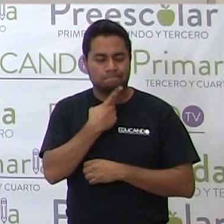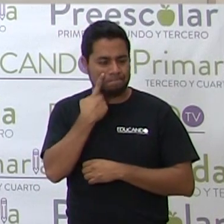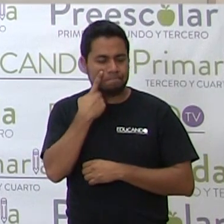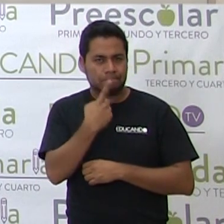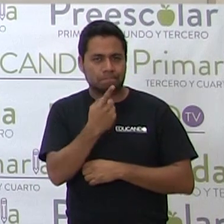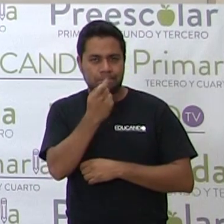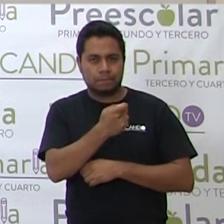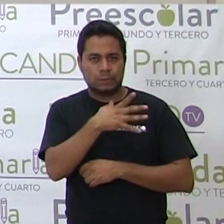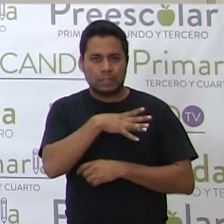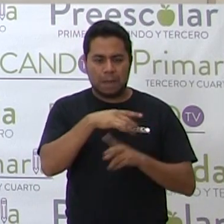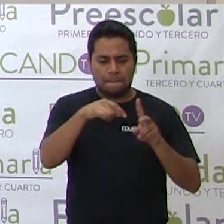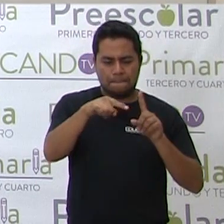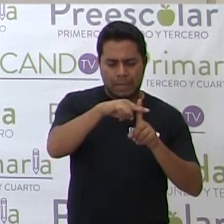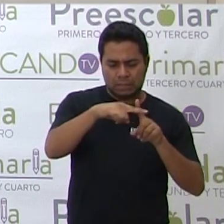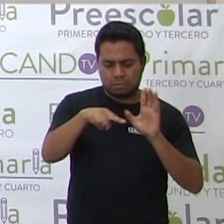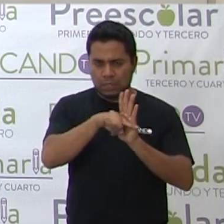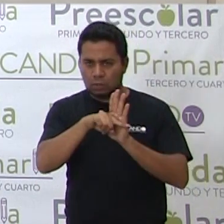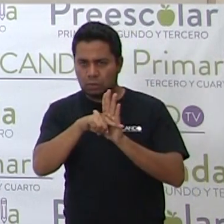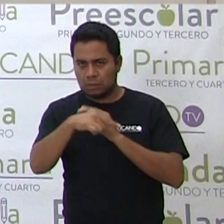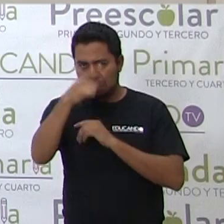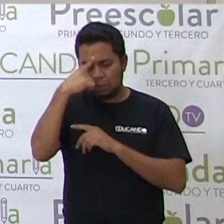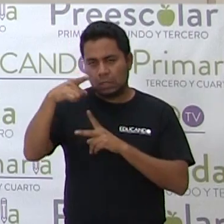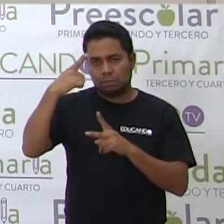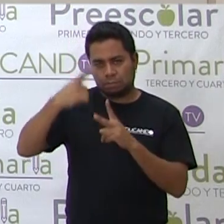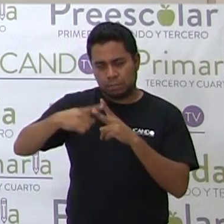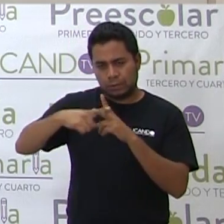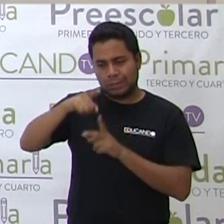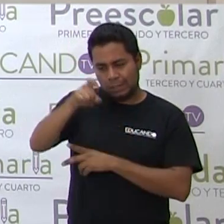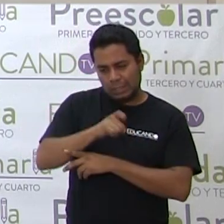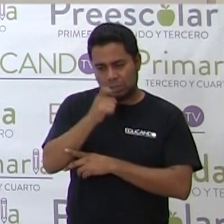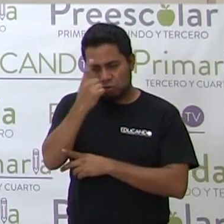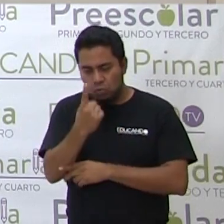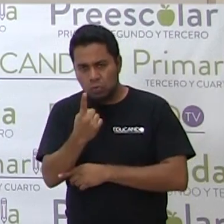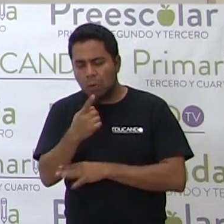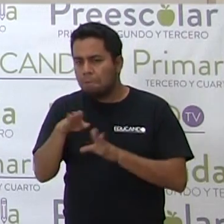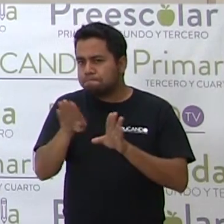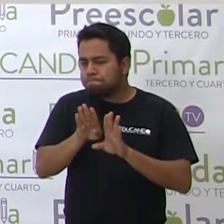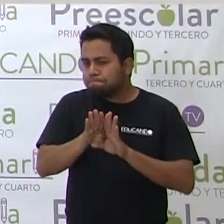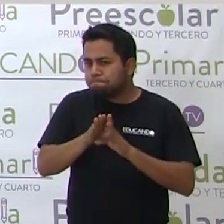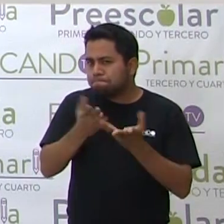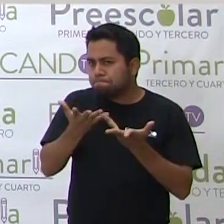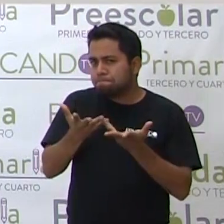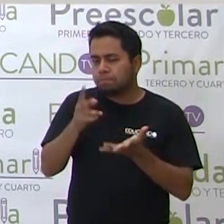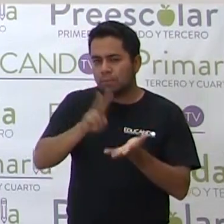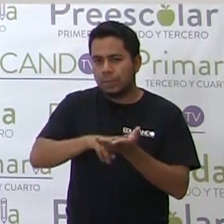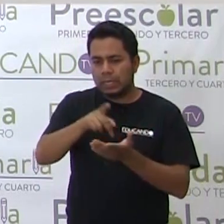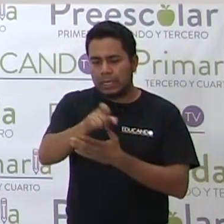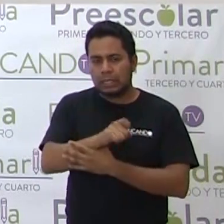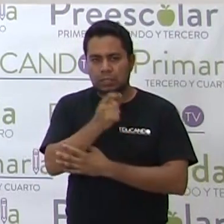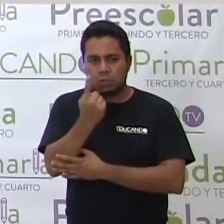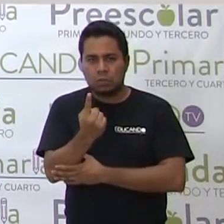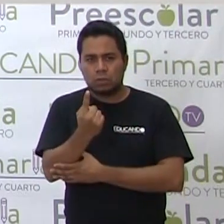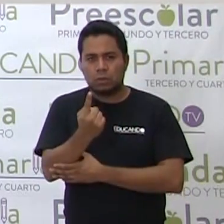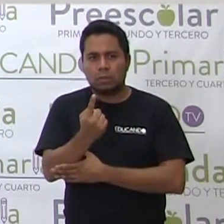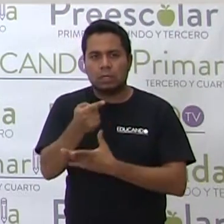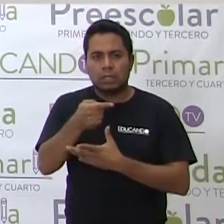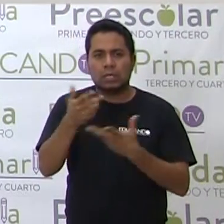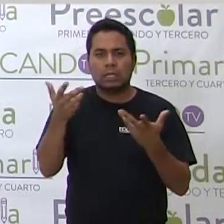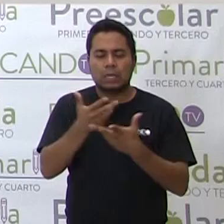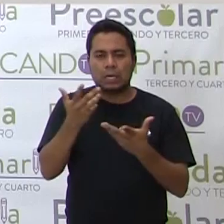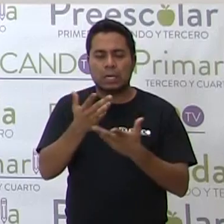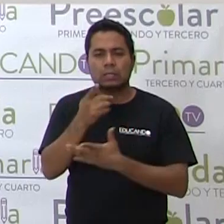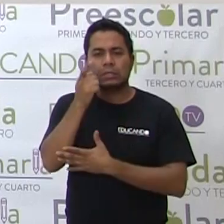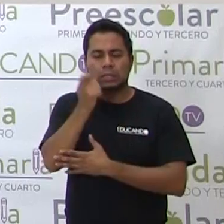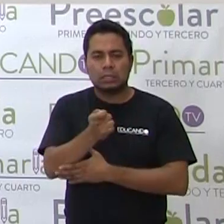tenemos más menos Sí para calcular x1 Sí el valor de x1 vamos a tomar en